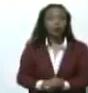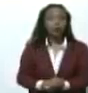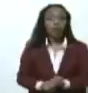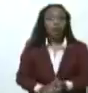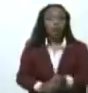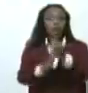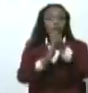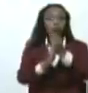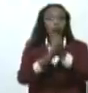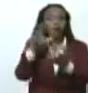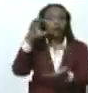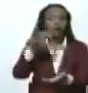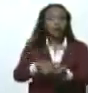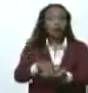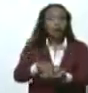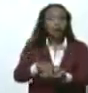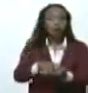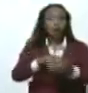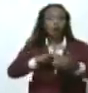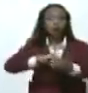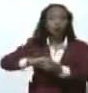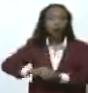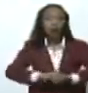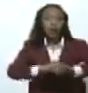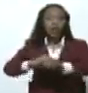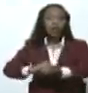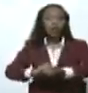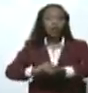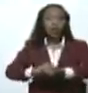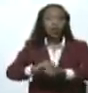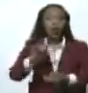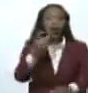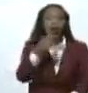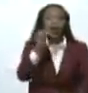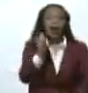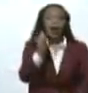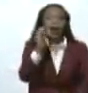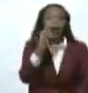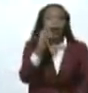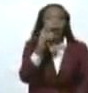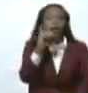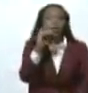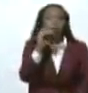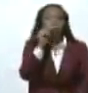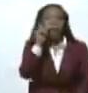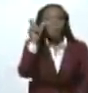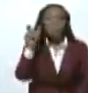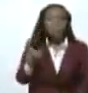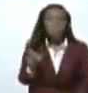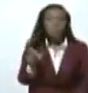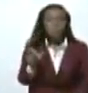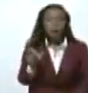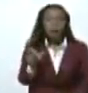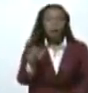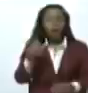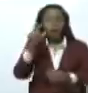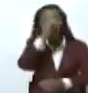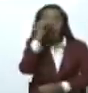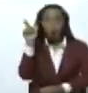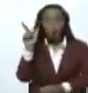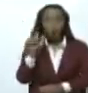Encabeza el Estado, la lista del Estado Trujillo, Gerardo Alfredo Márquez, del Partido Socialista Unido de Venezuela, con